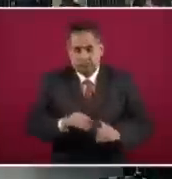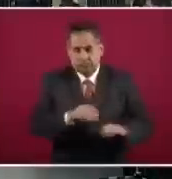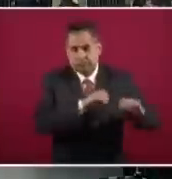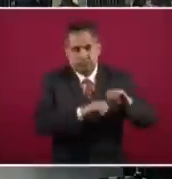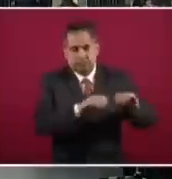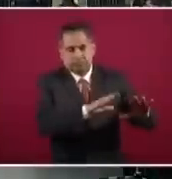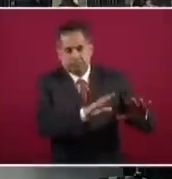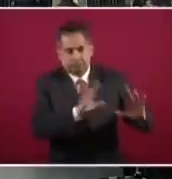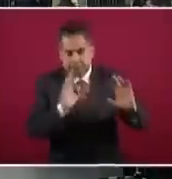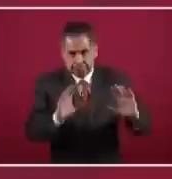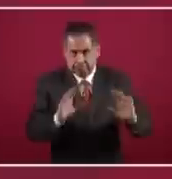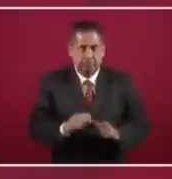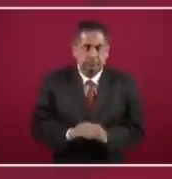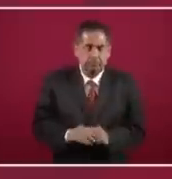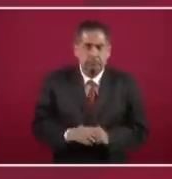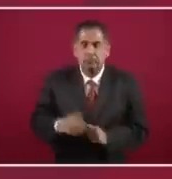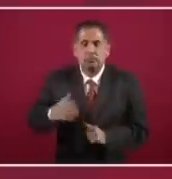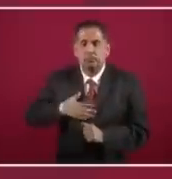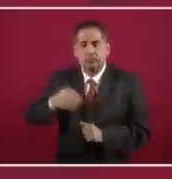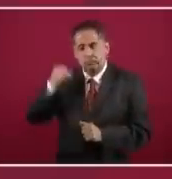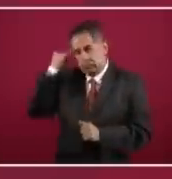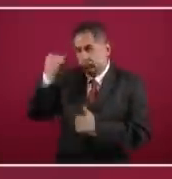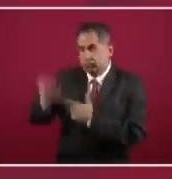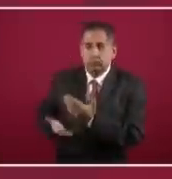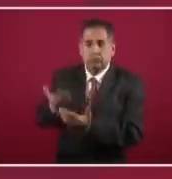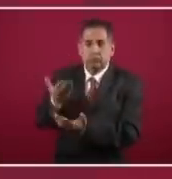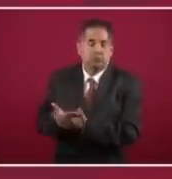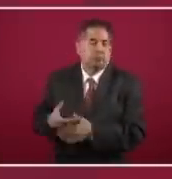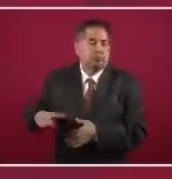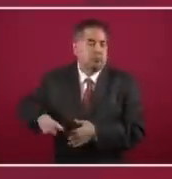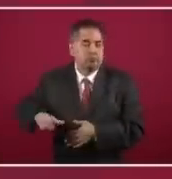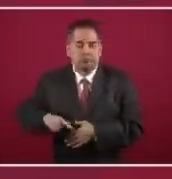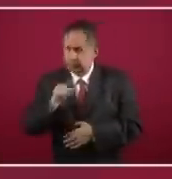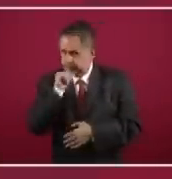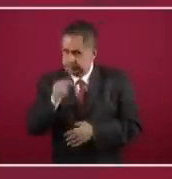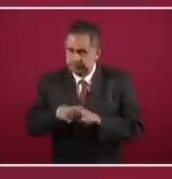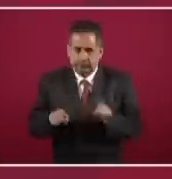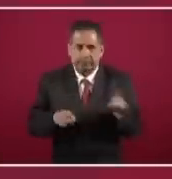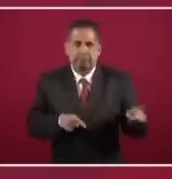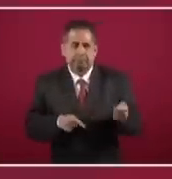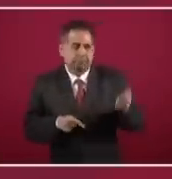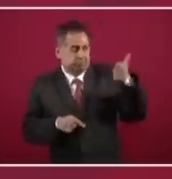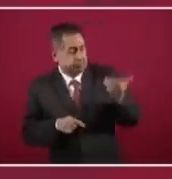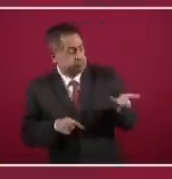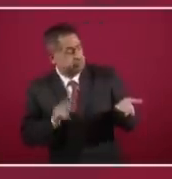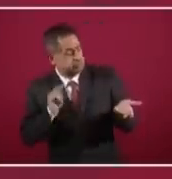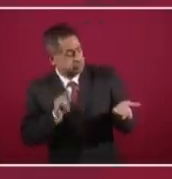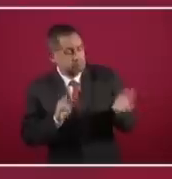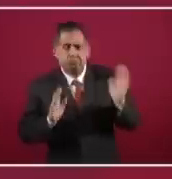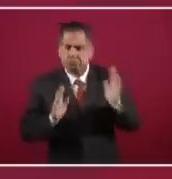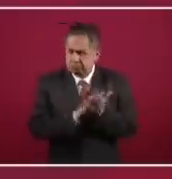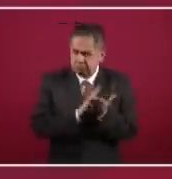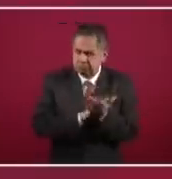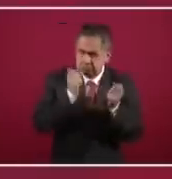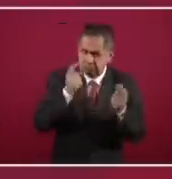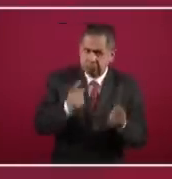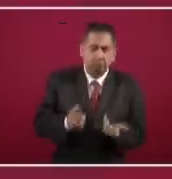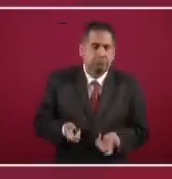No fue una propuesta nuestra. Nosotros lo que celebramos